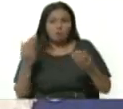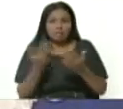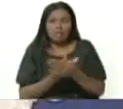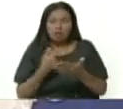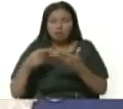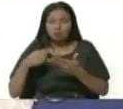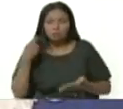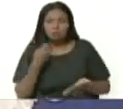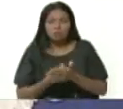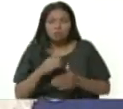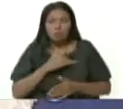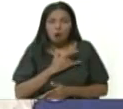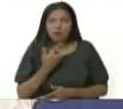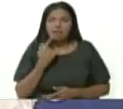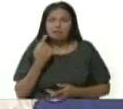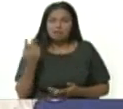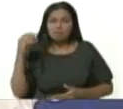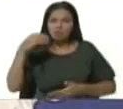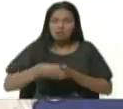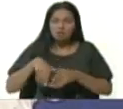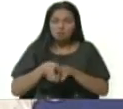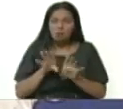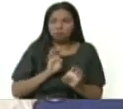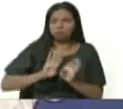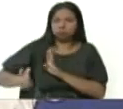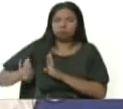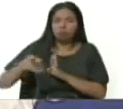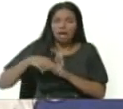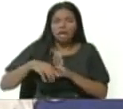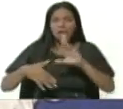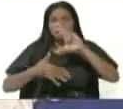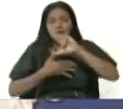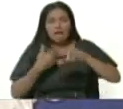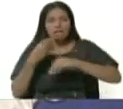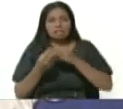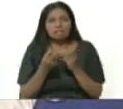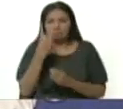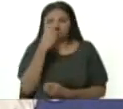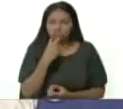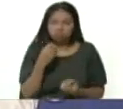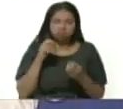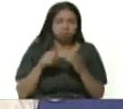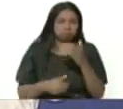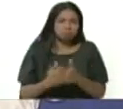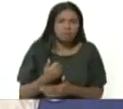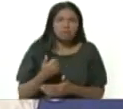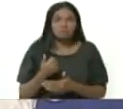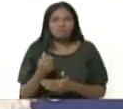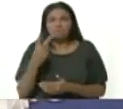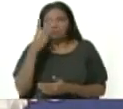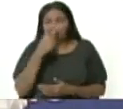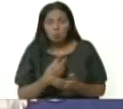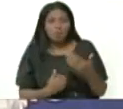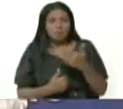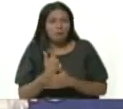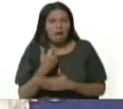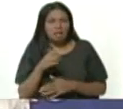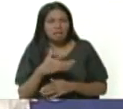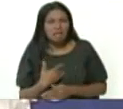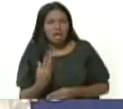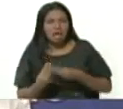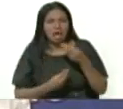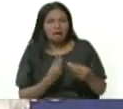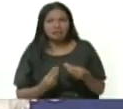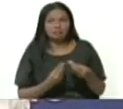quiere imponer en América Latina su modelo excluyente, generador de miseria, generador de pobreza,